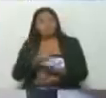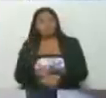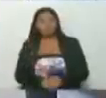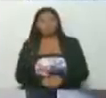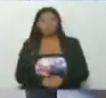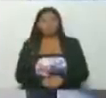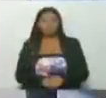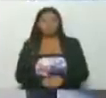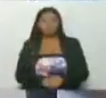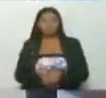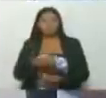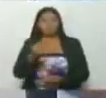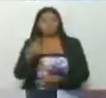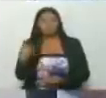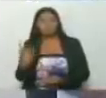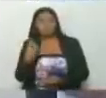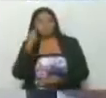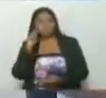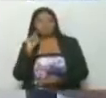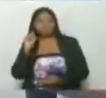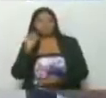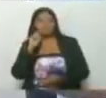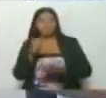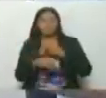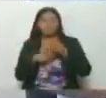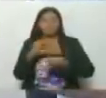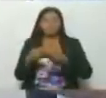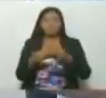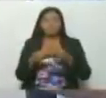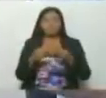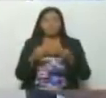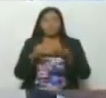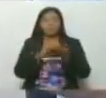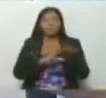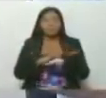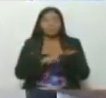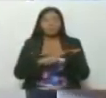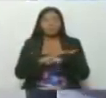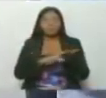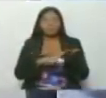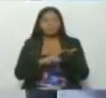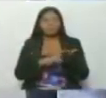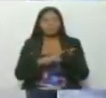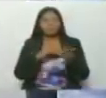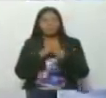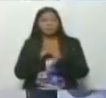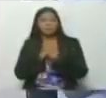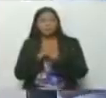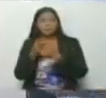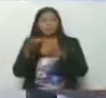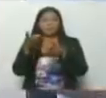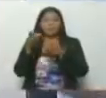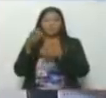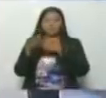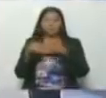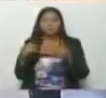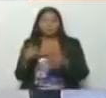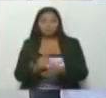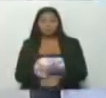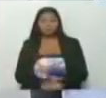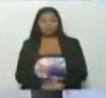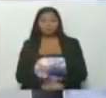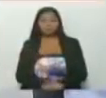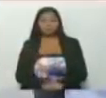solamente eso es necesario para que haya una recuperación salarial los salarios son ingresos los